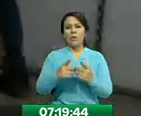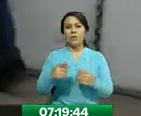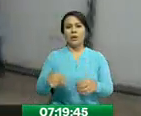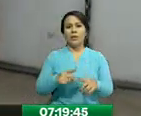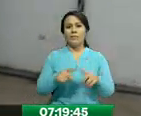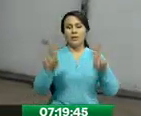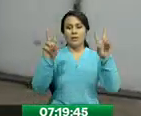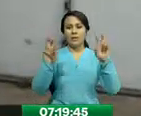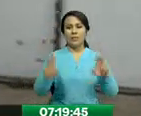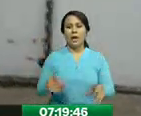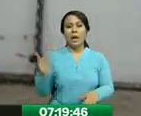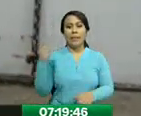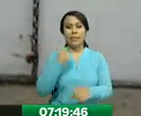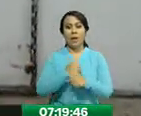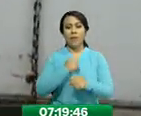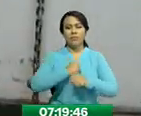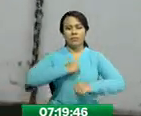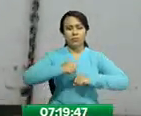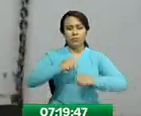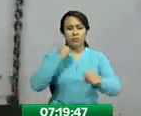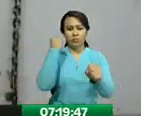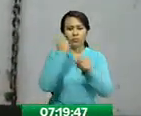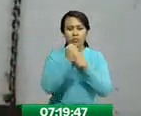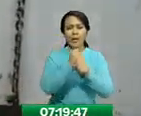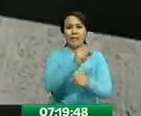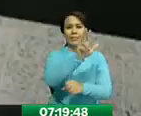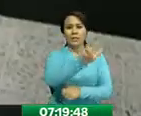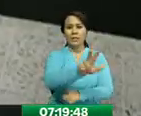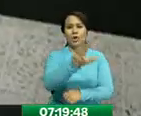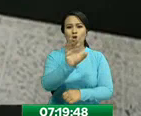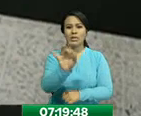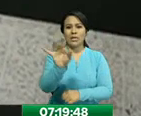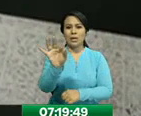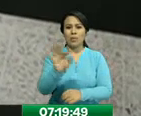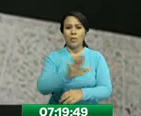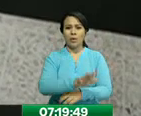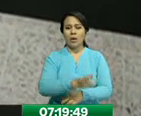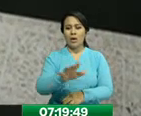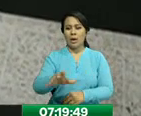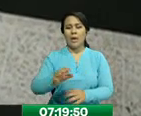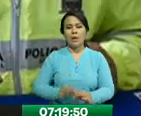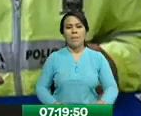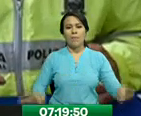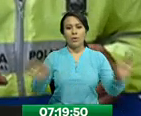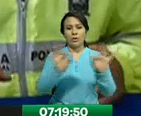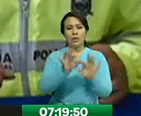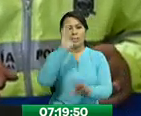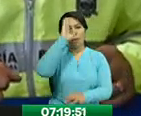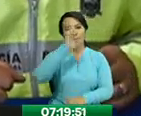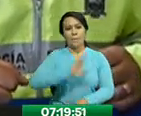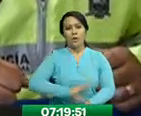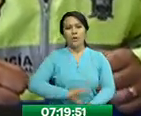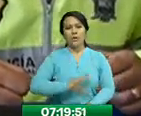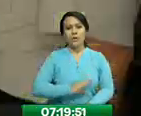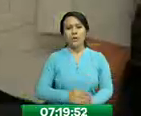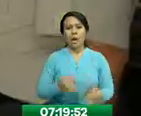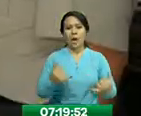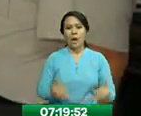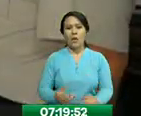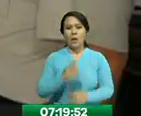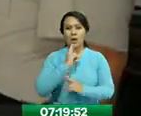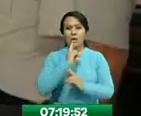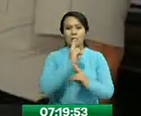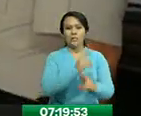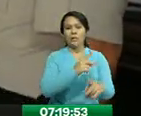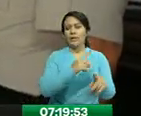El operativo Avalancha 389 es uno de los brazos tácticos de la policía, pues los golpes de lampa